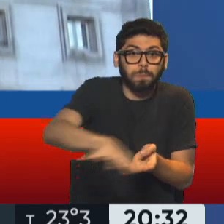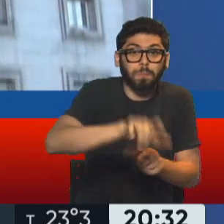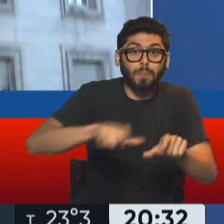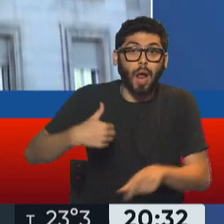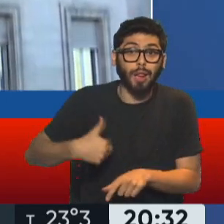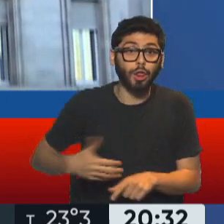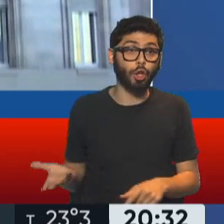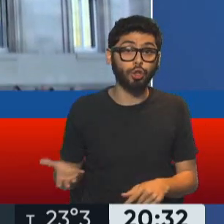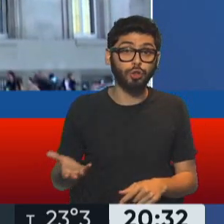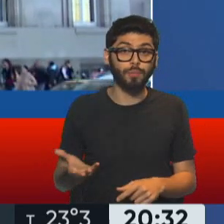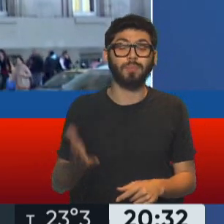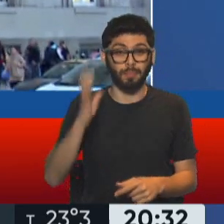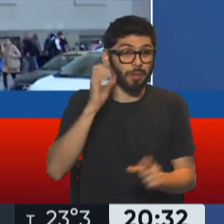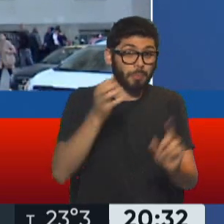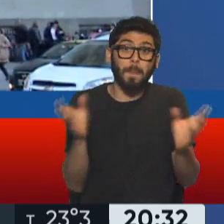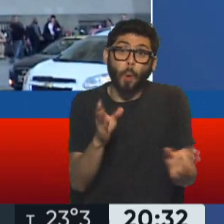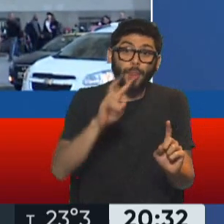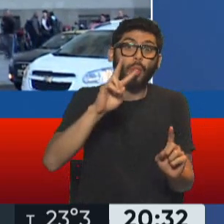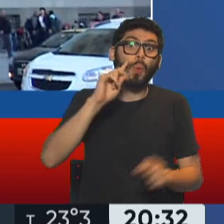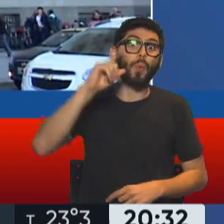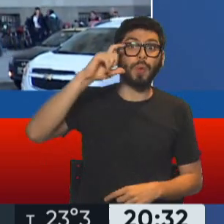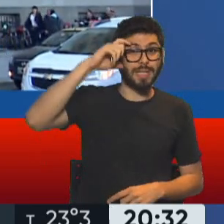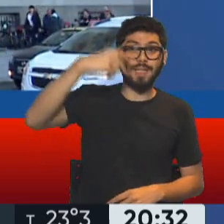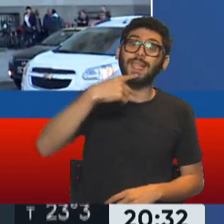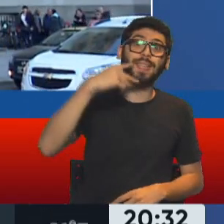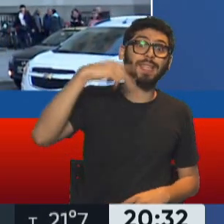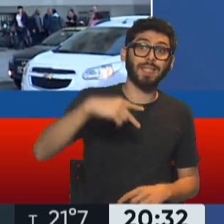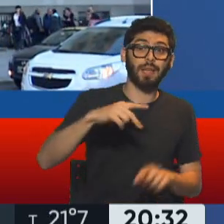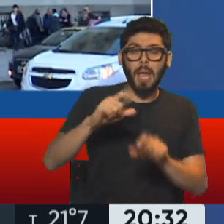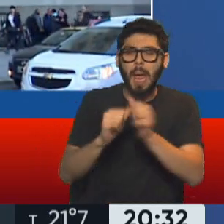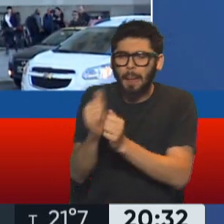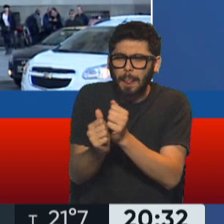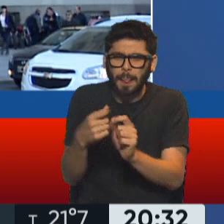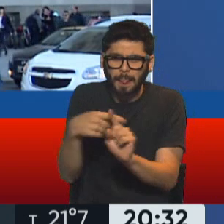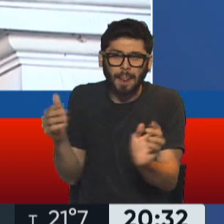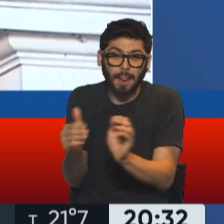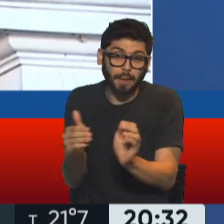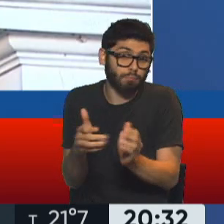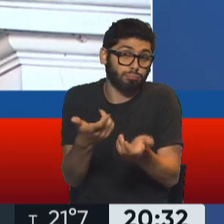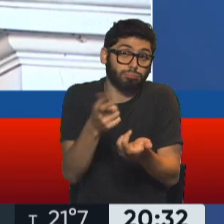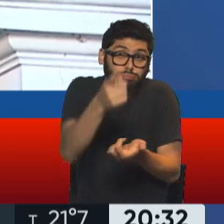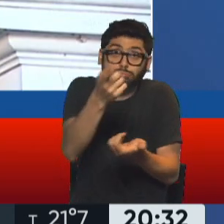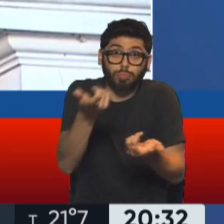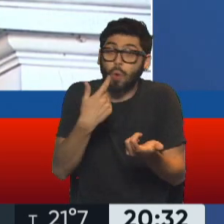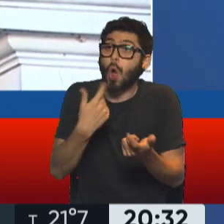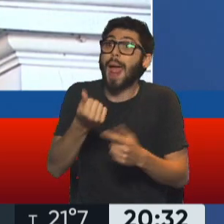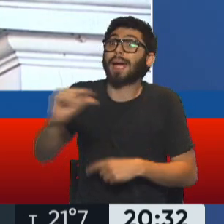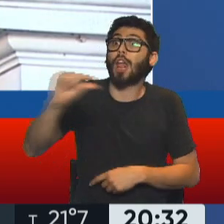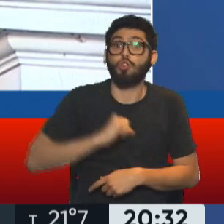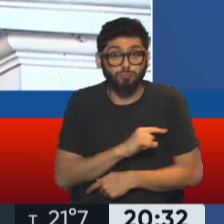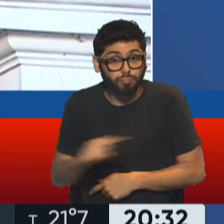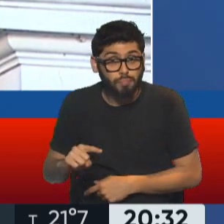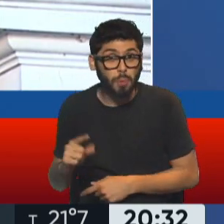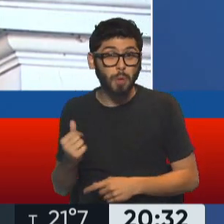que en ese momento, estábamos hablando de Vicentín, en ese momento la mayoría de las pymes o la mayoría de los argentinos, vos ibas a sacar un crédito y no podías porque la tasa